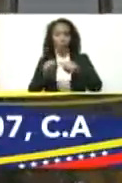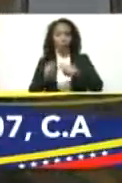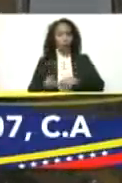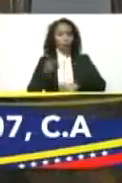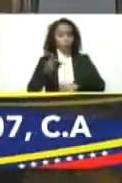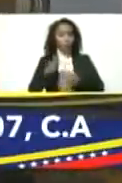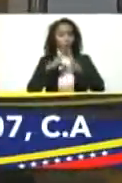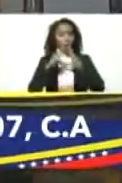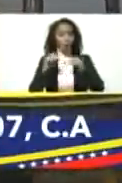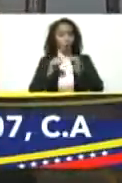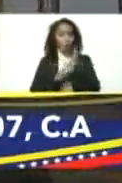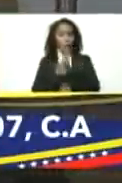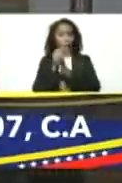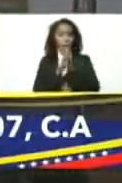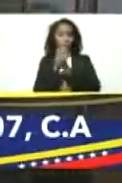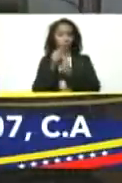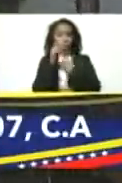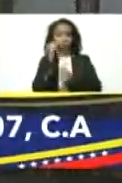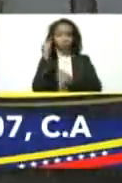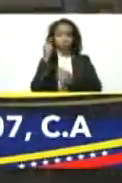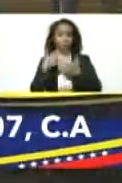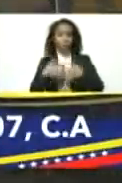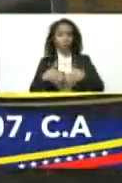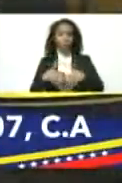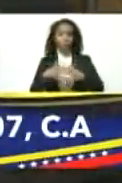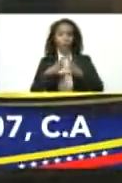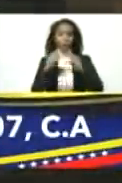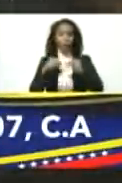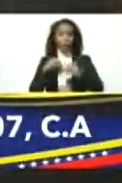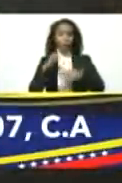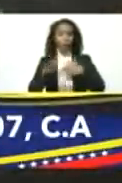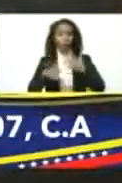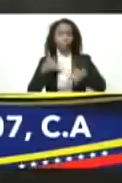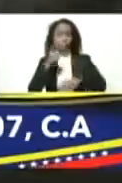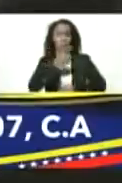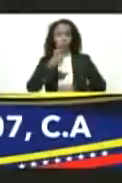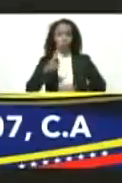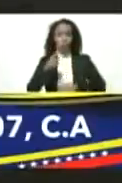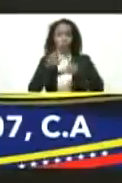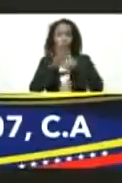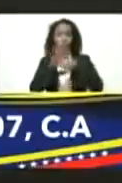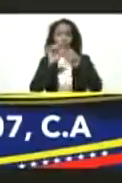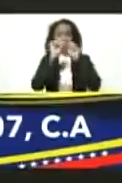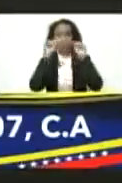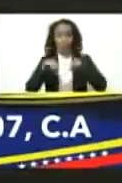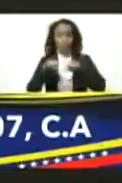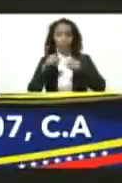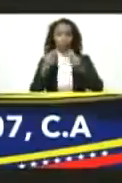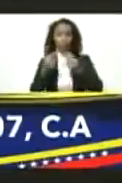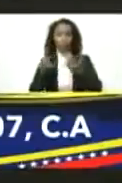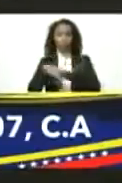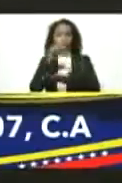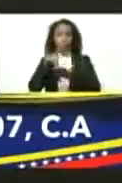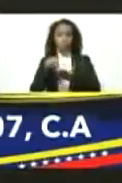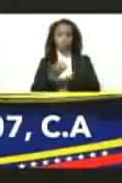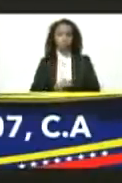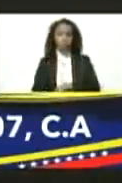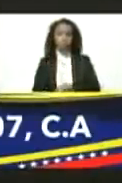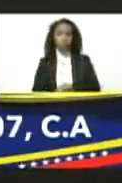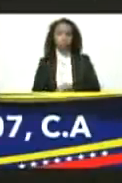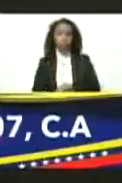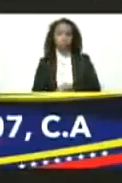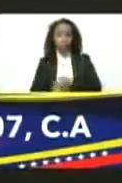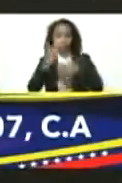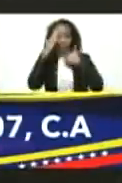a todos los emprendedores, empresarios, a todos los actores del sistema económico nacional. Adelante, señor Ernesto.